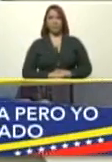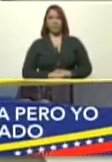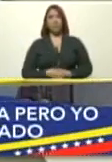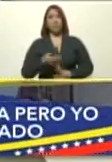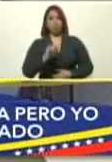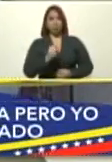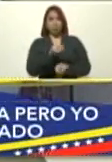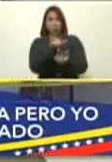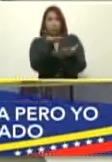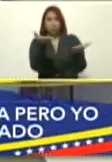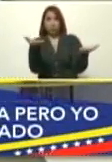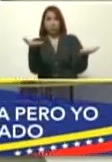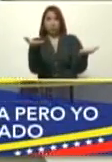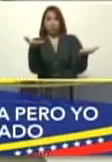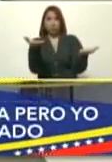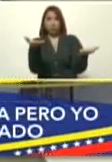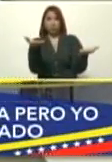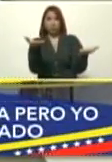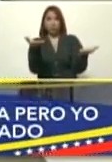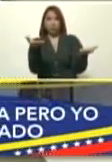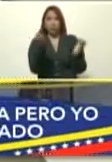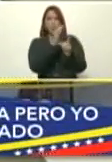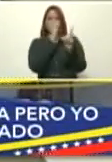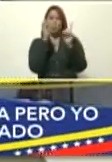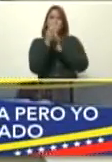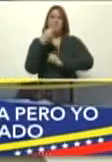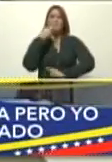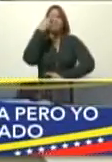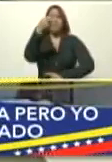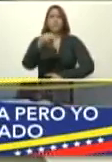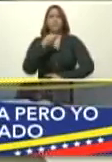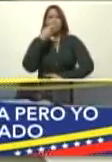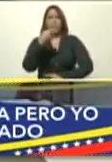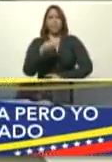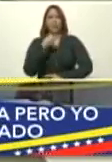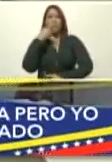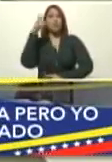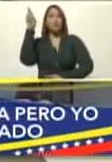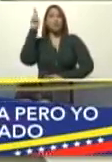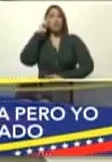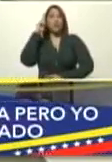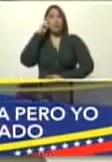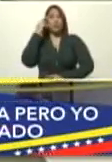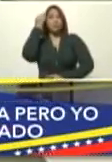allí con una cultura política del razonamiento,